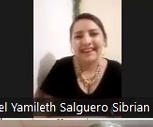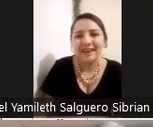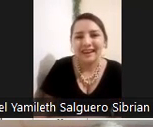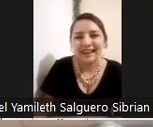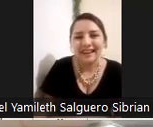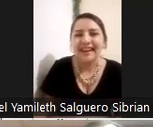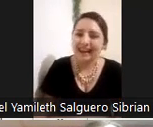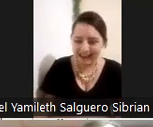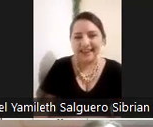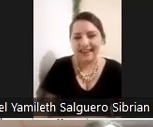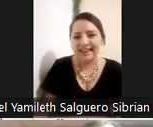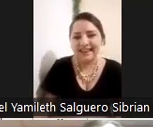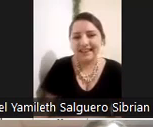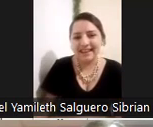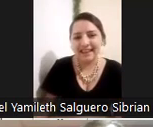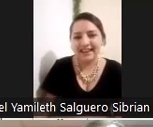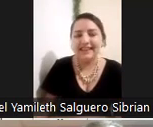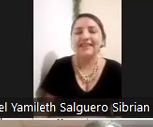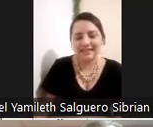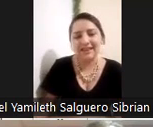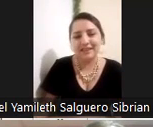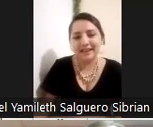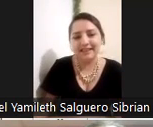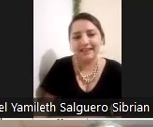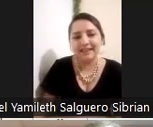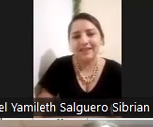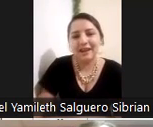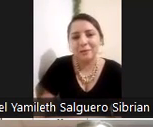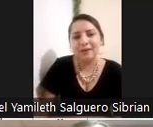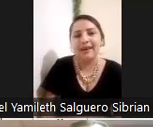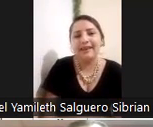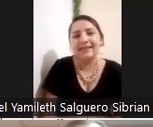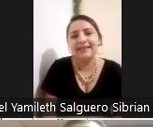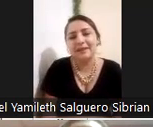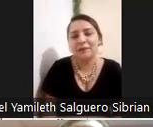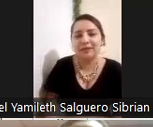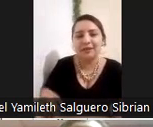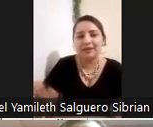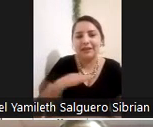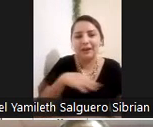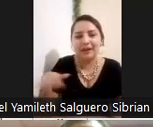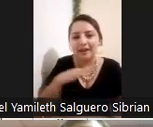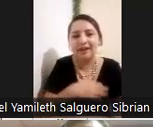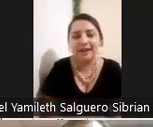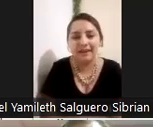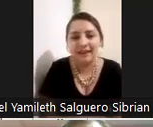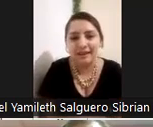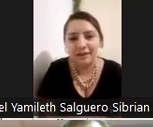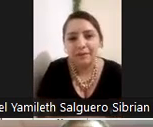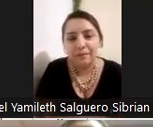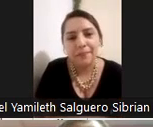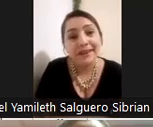flechita en lugar de usar flechita va con la lupa sí correcto con la lupa Entonces le permite tener una la